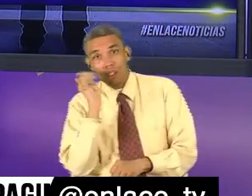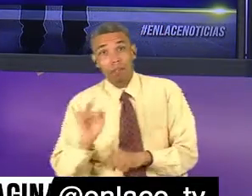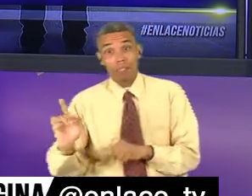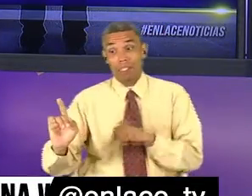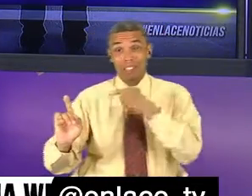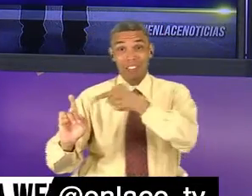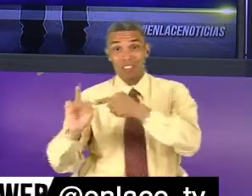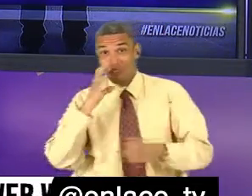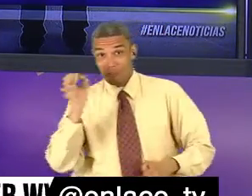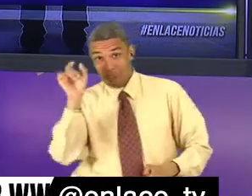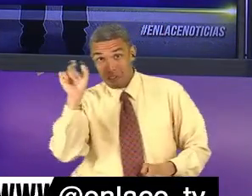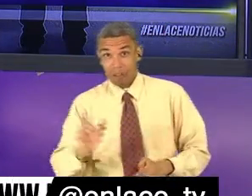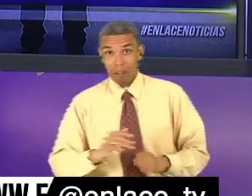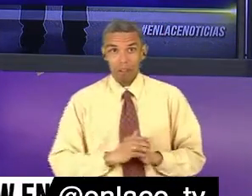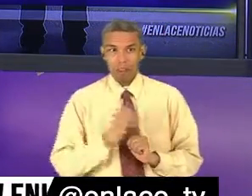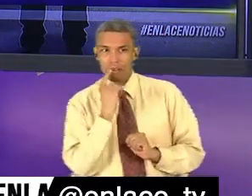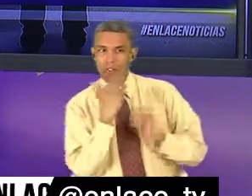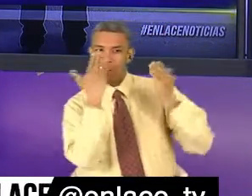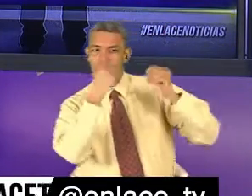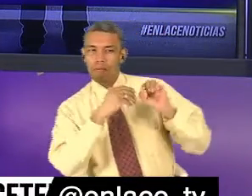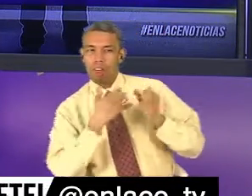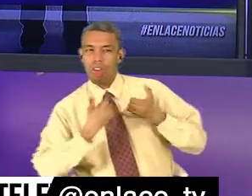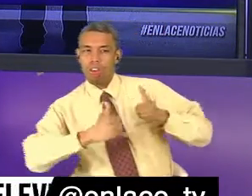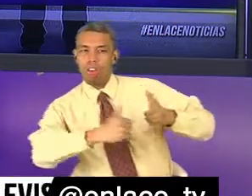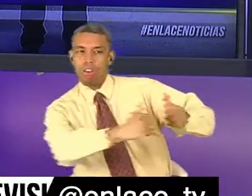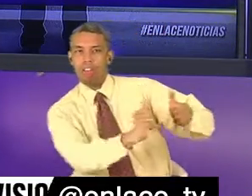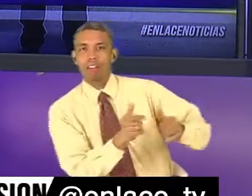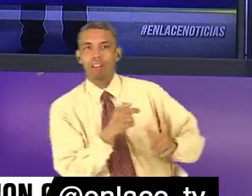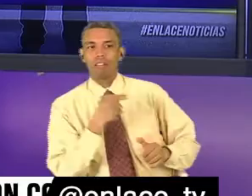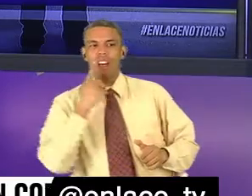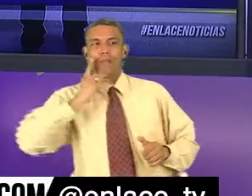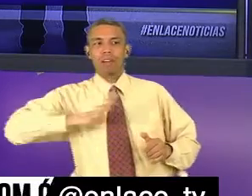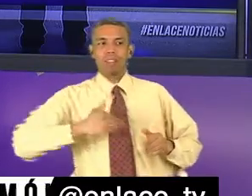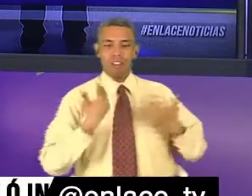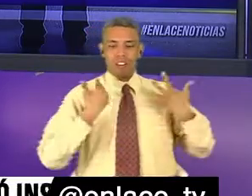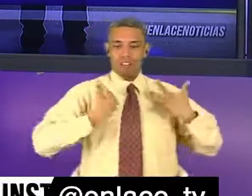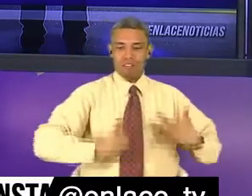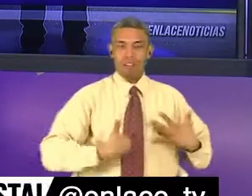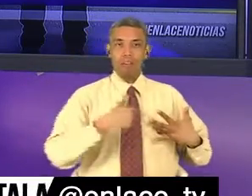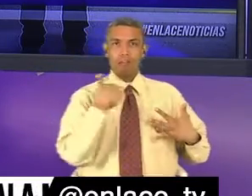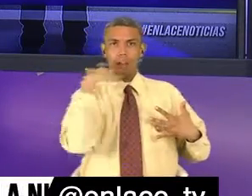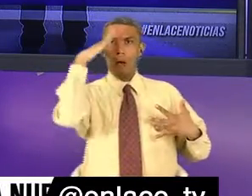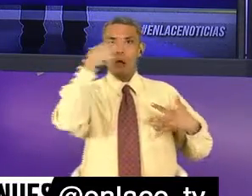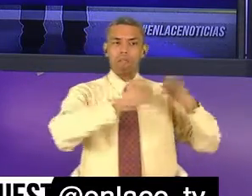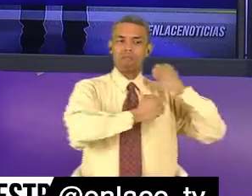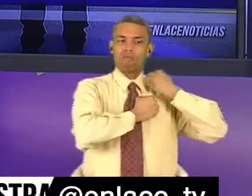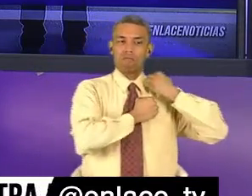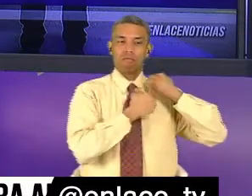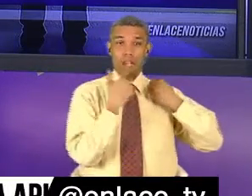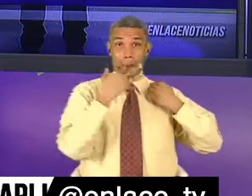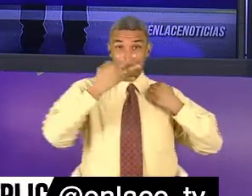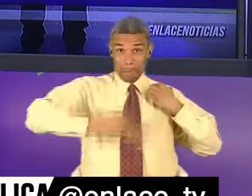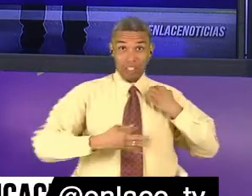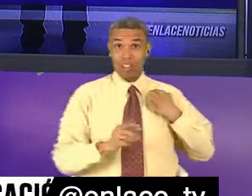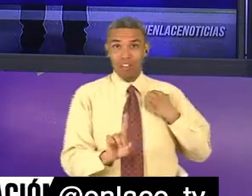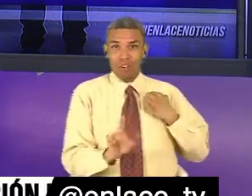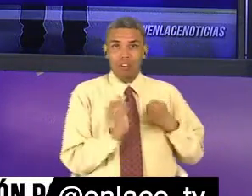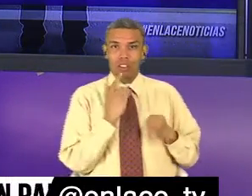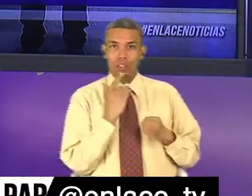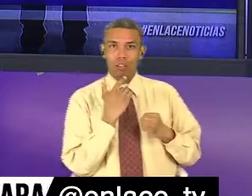el ejército en un hotel de la capital del departamento. Arribó a la ciudad de Bucaramanga con el objetivo de citarse con una